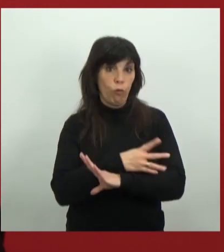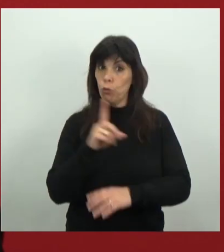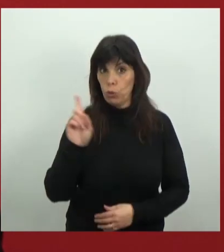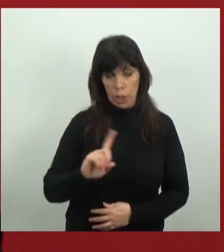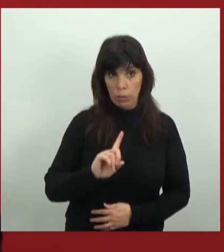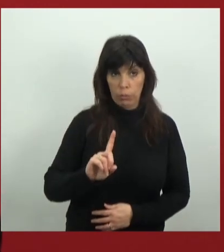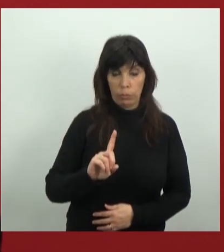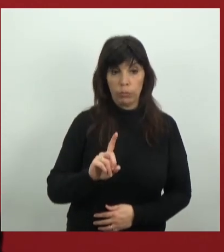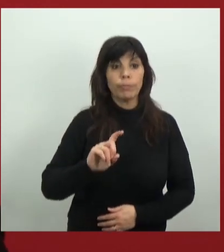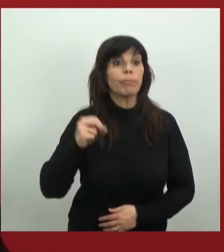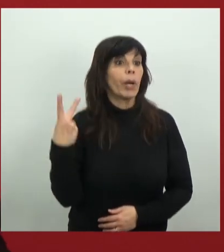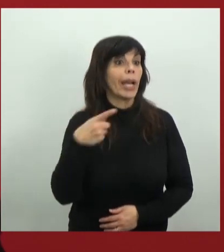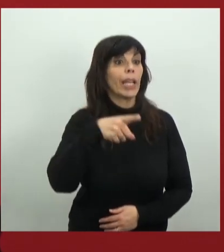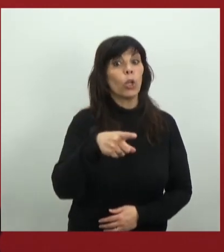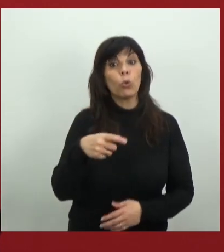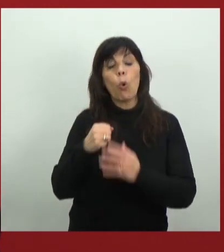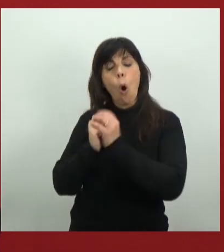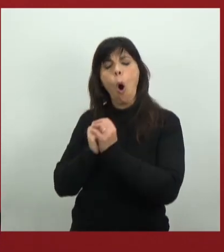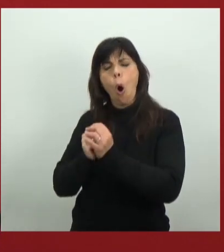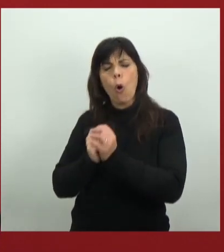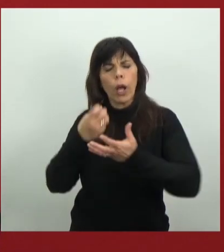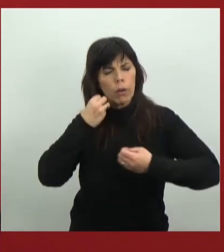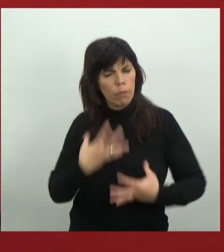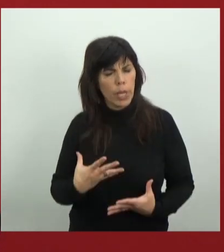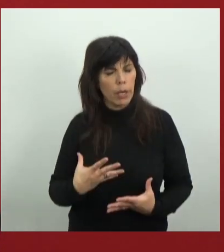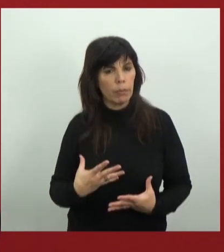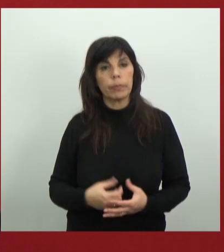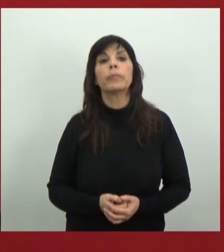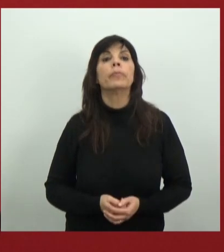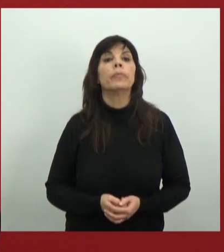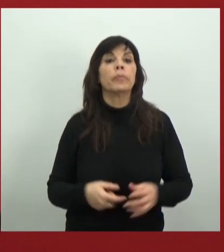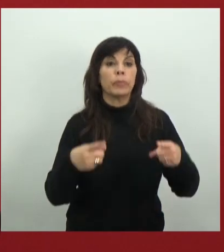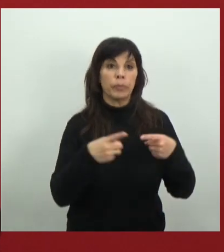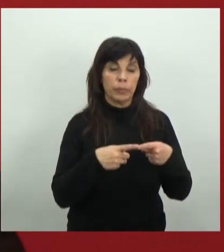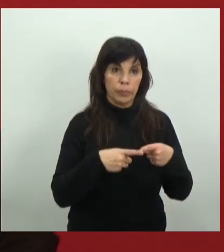para que puedas orar realmente por una persona. Hay tres cosas que no puedes confundir.